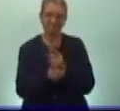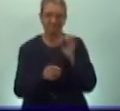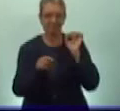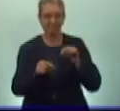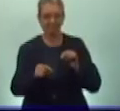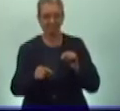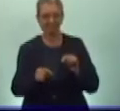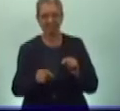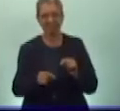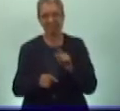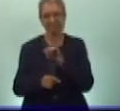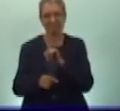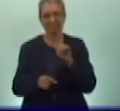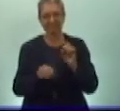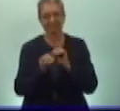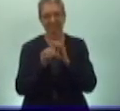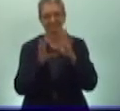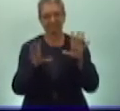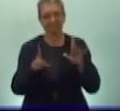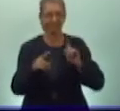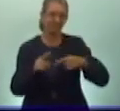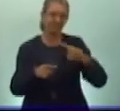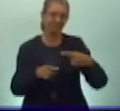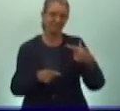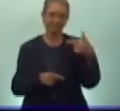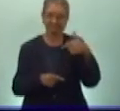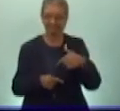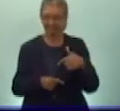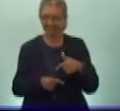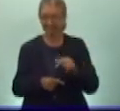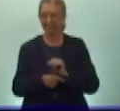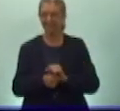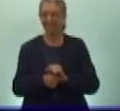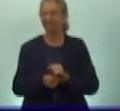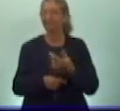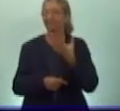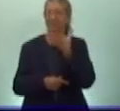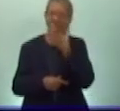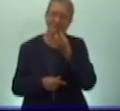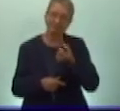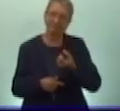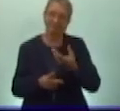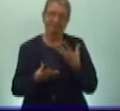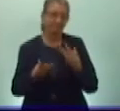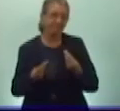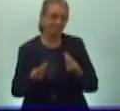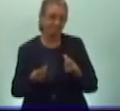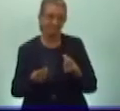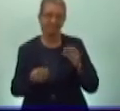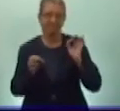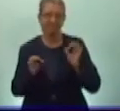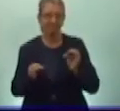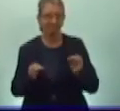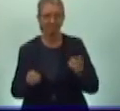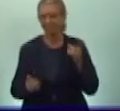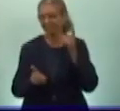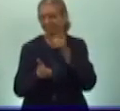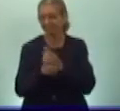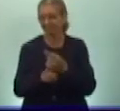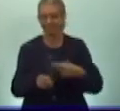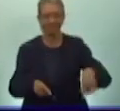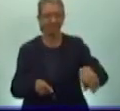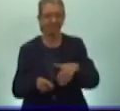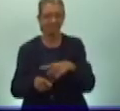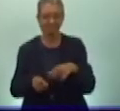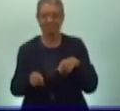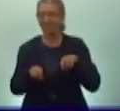en cuanto a la visualización de las clases televisivas. Para mí es un placer encontrarme una vez más con ustedes para